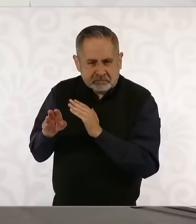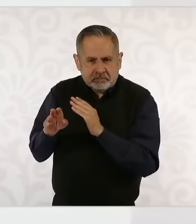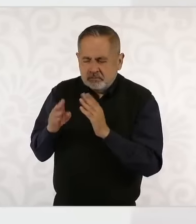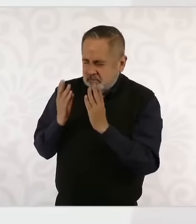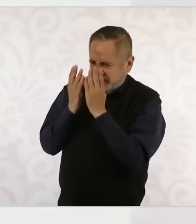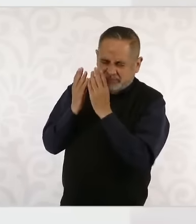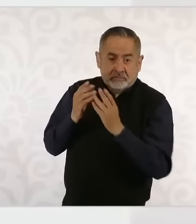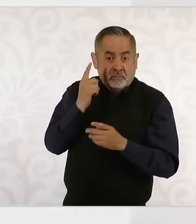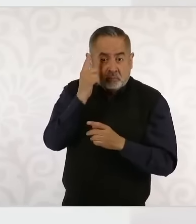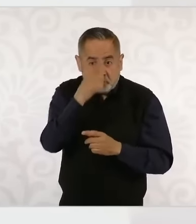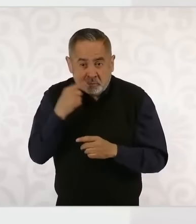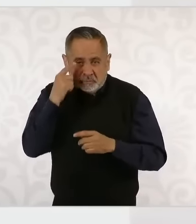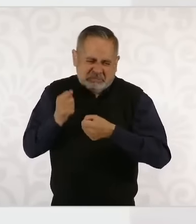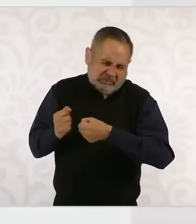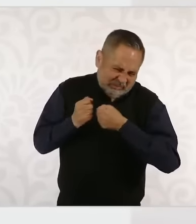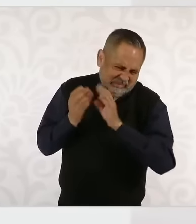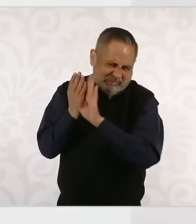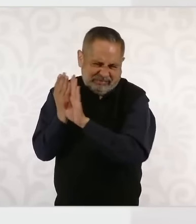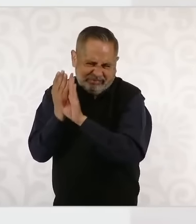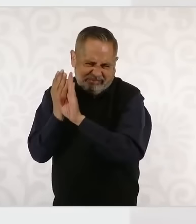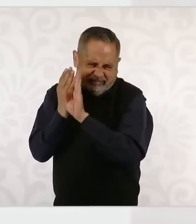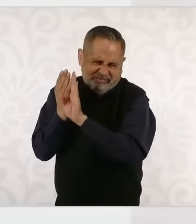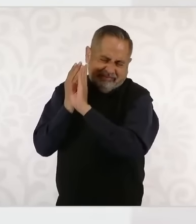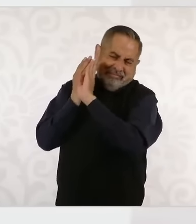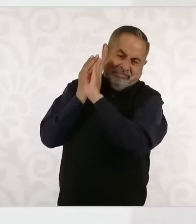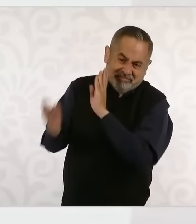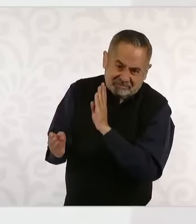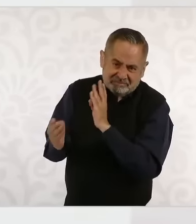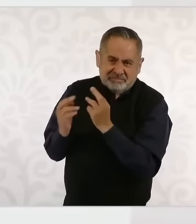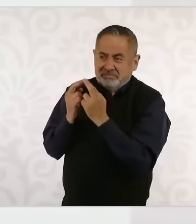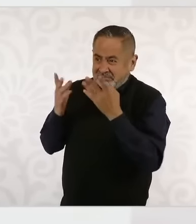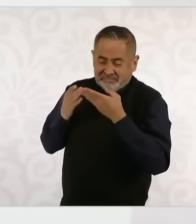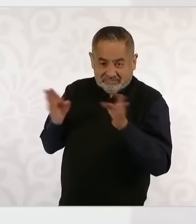después de una hora de estar jalando la valla, rompe la valla